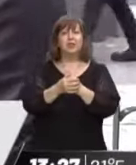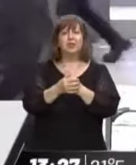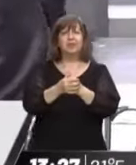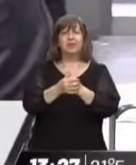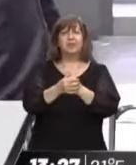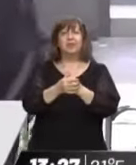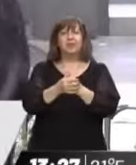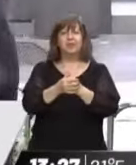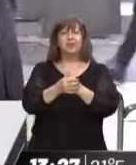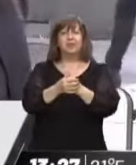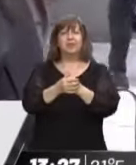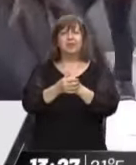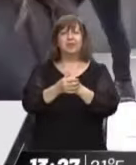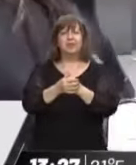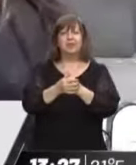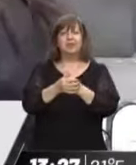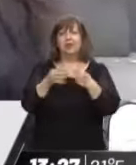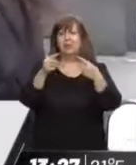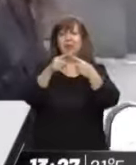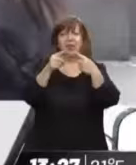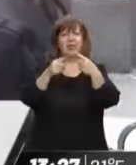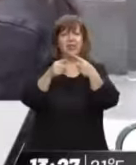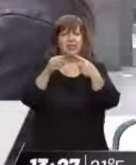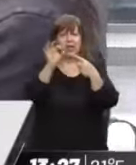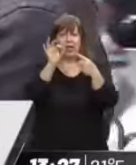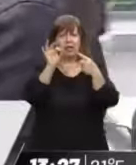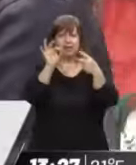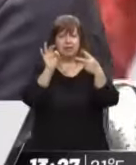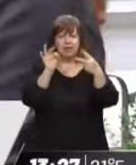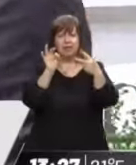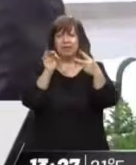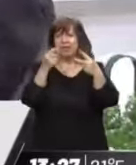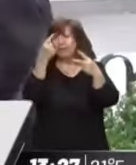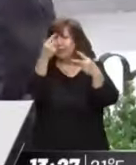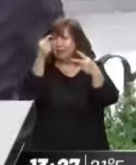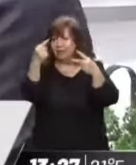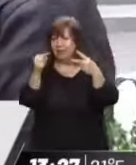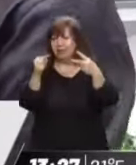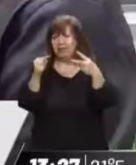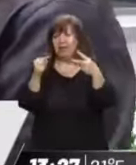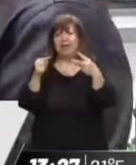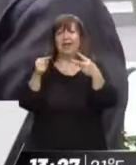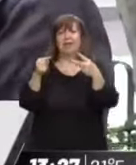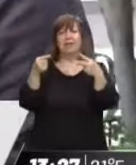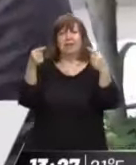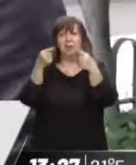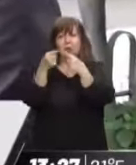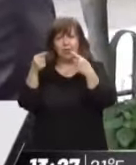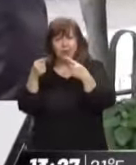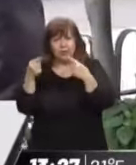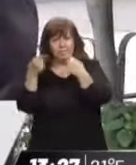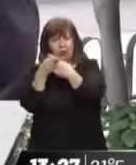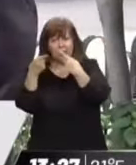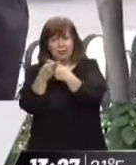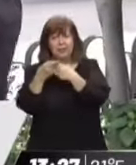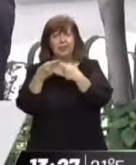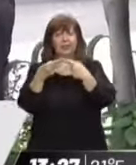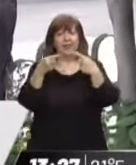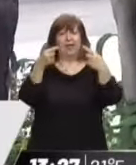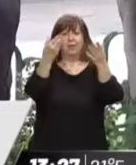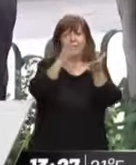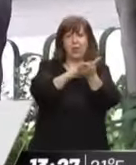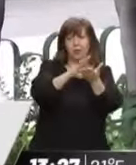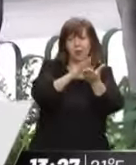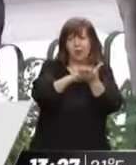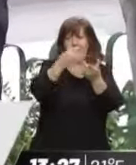Gane el que gane va a ser todo. Dos opciones totalmente diferentes, en cuanto a concepción, a cuanto a política, en cuanto a propuestas. ¿Qué